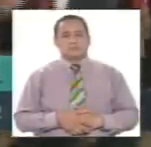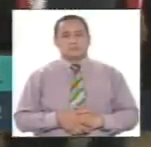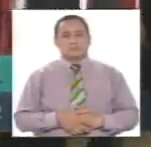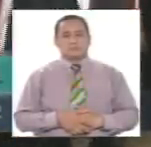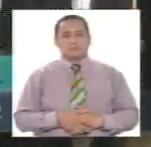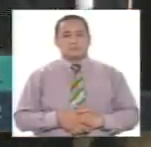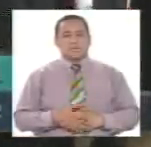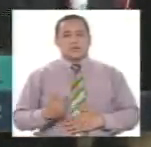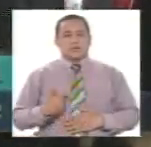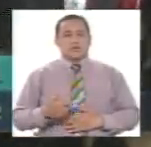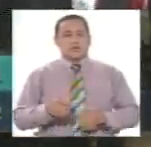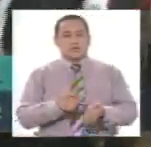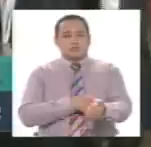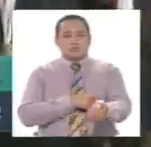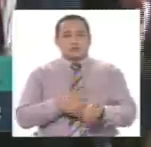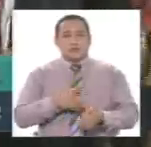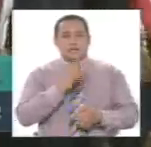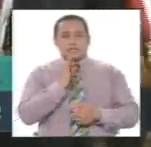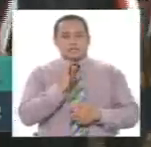Es el tradicional saludo